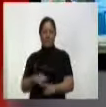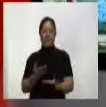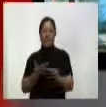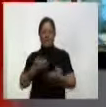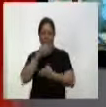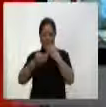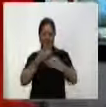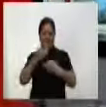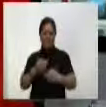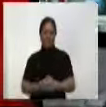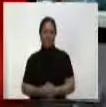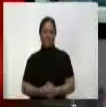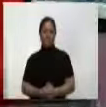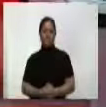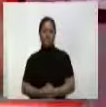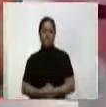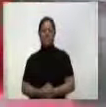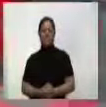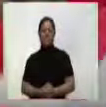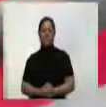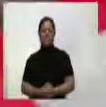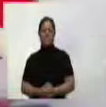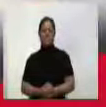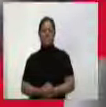Ahora Noticias.